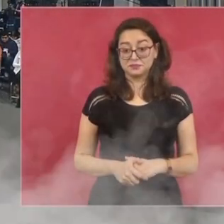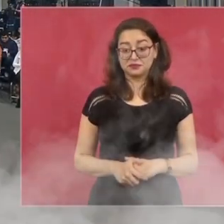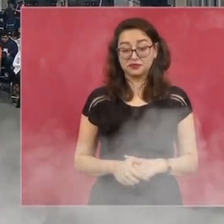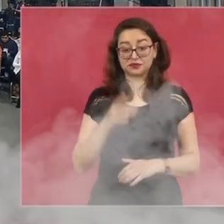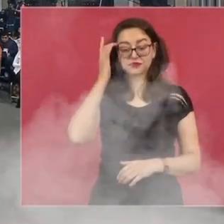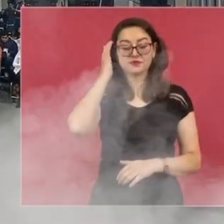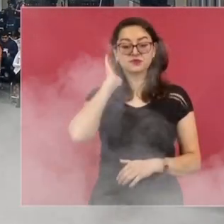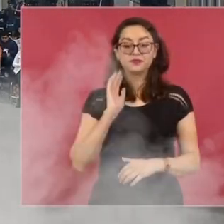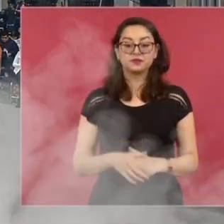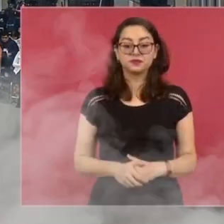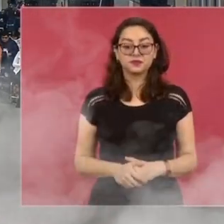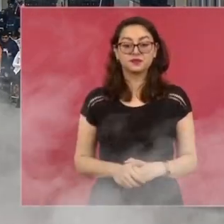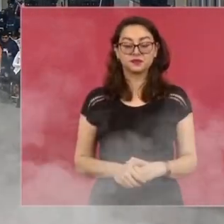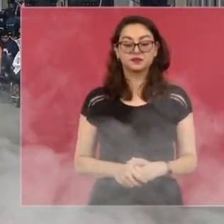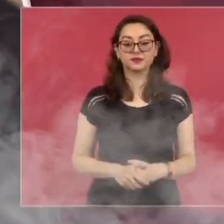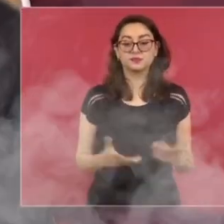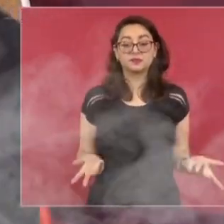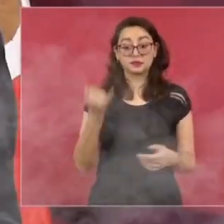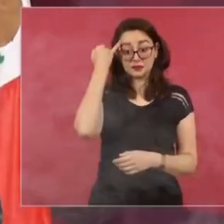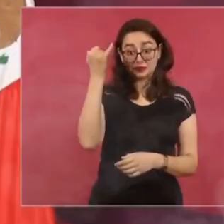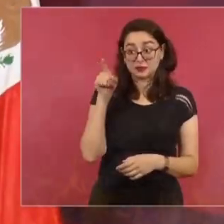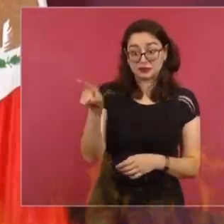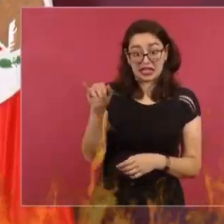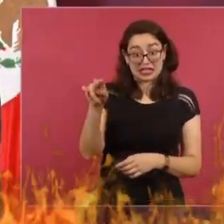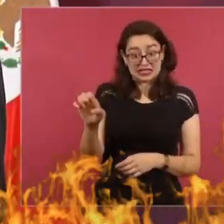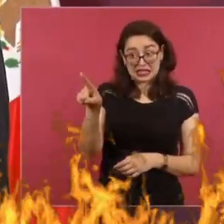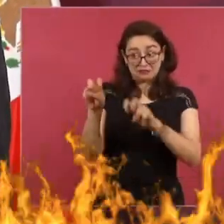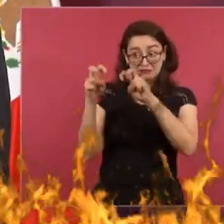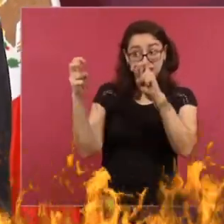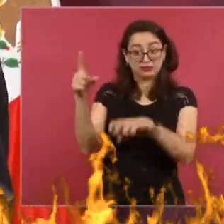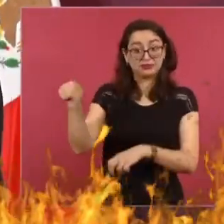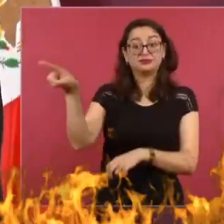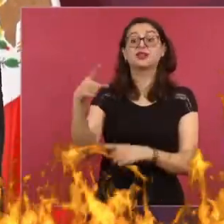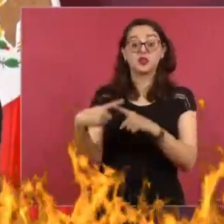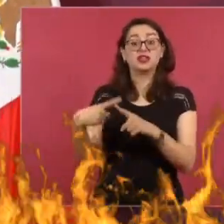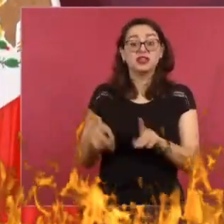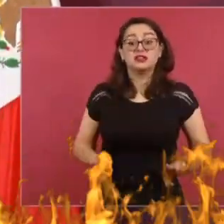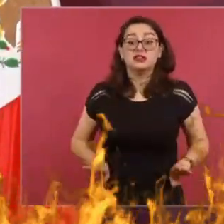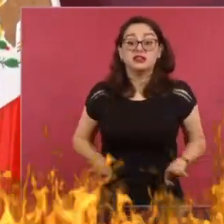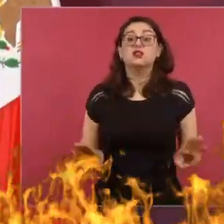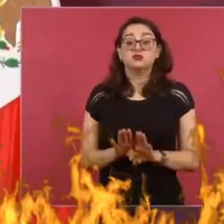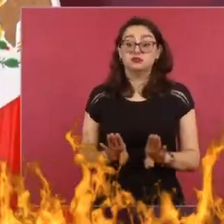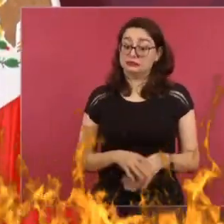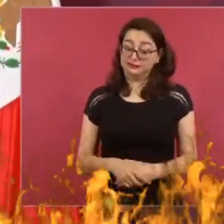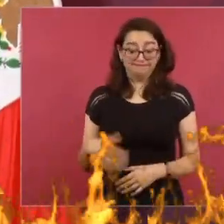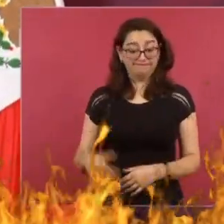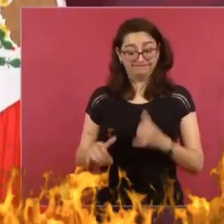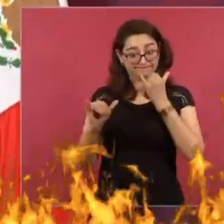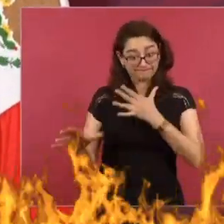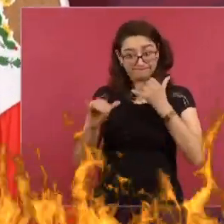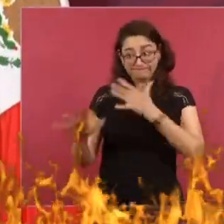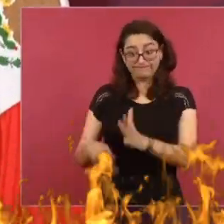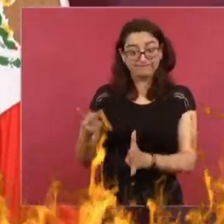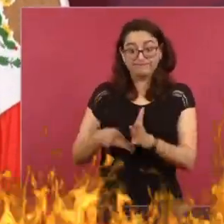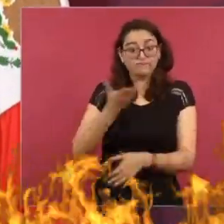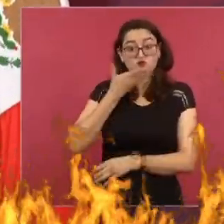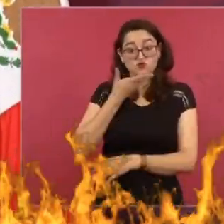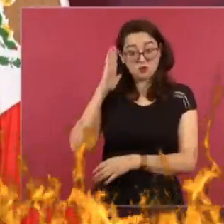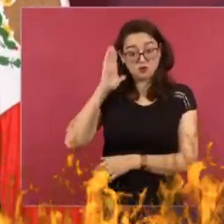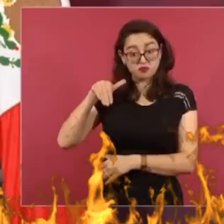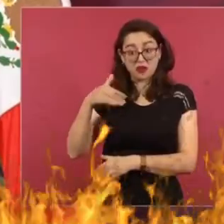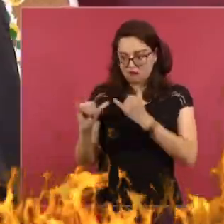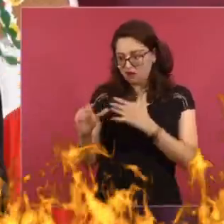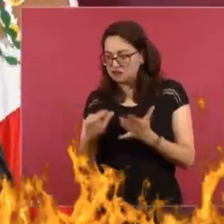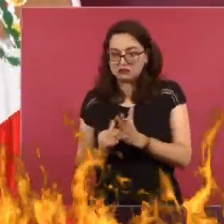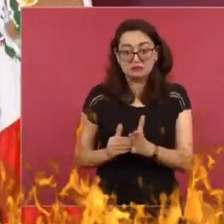los que han estado en el INE de tiempo atrás. Puro mapache electoral. ¿Y